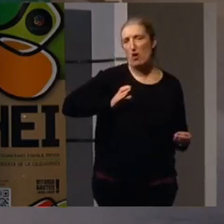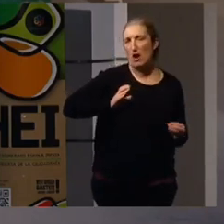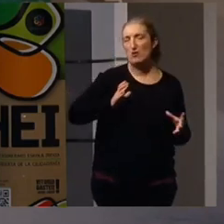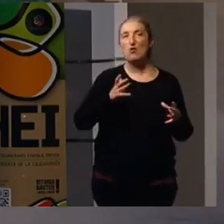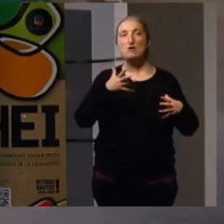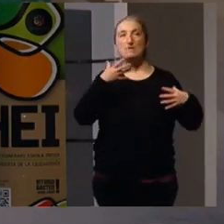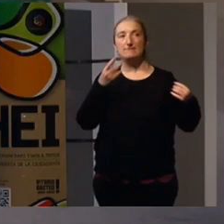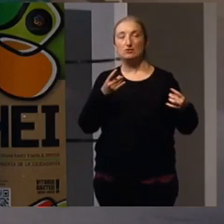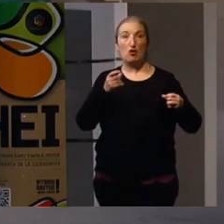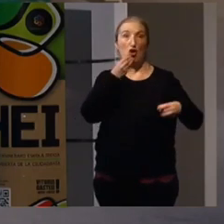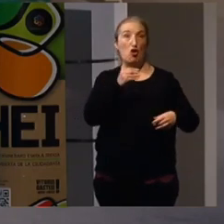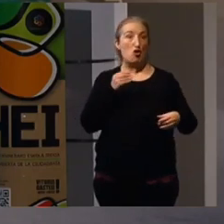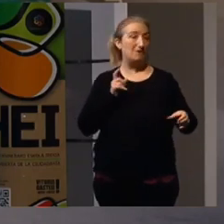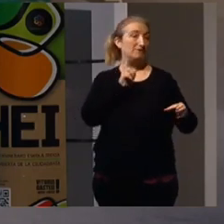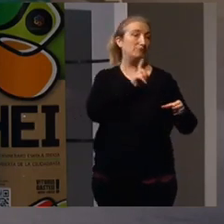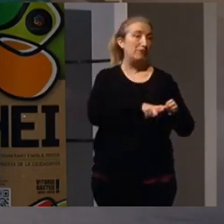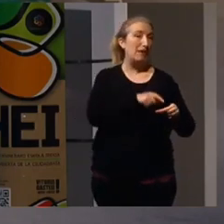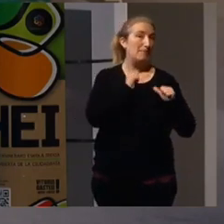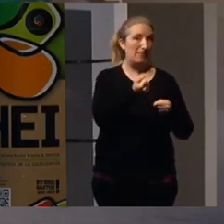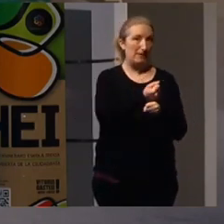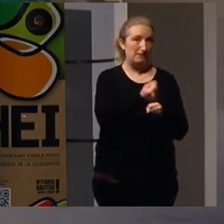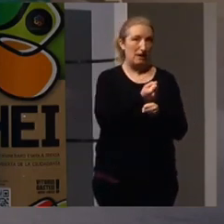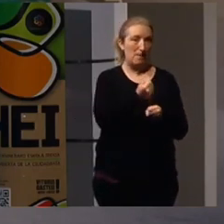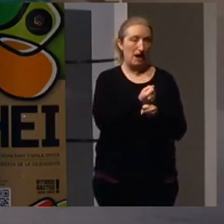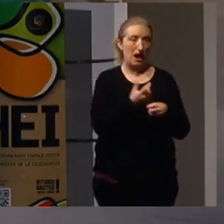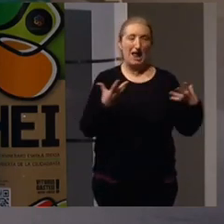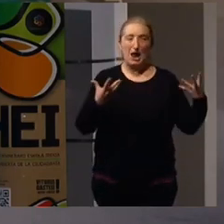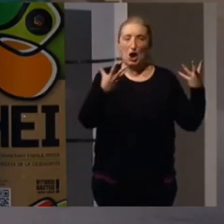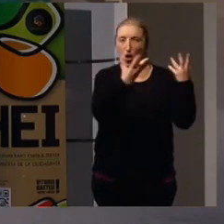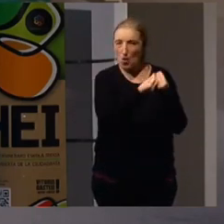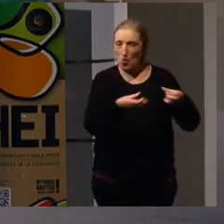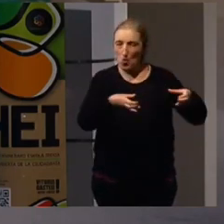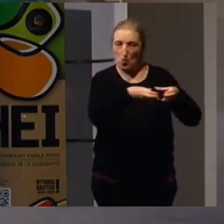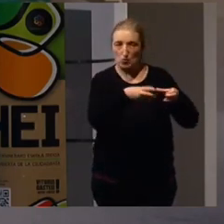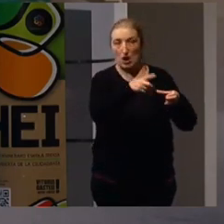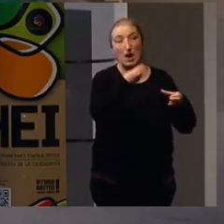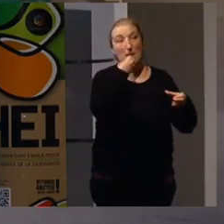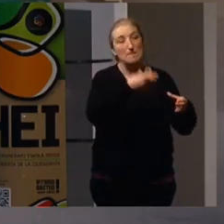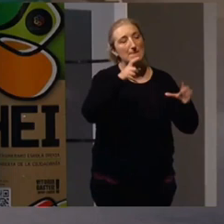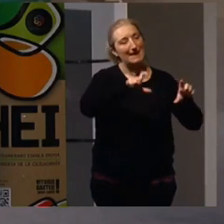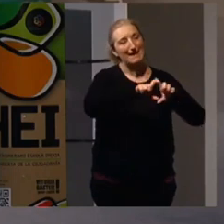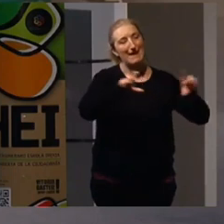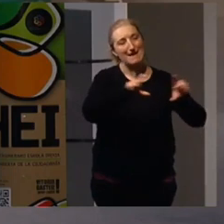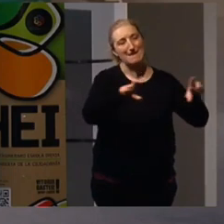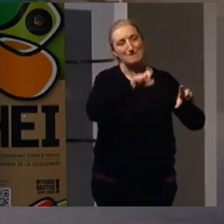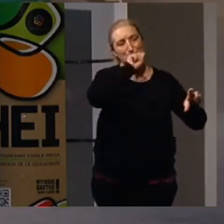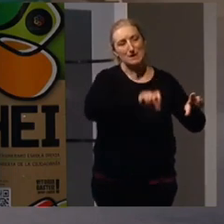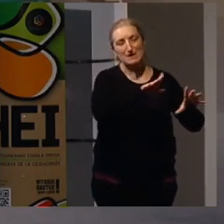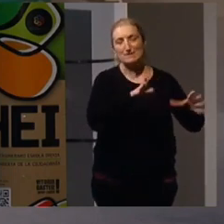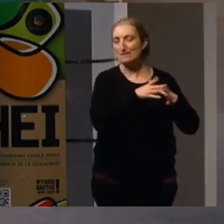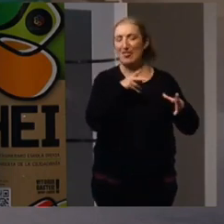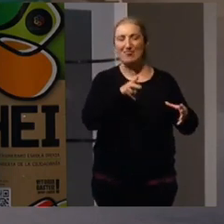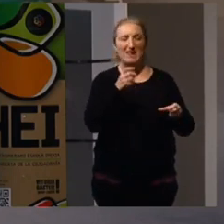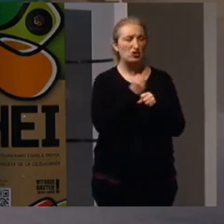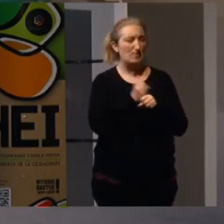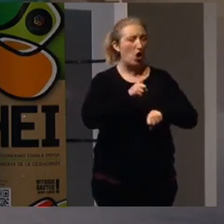maravilloso y entonces cuando los jóvenes entran a trabajar ahí, les juntan, les dicen que a partir de ahora viven por y para la empresa, que se olviden de derechos